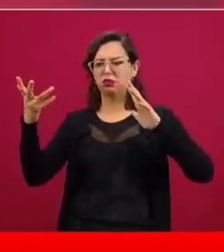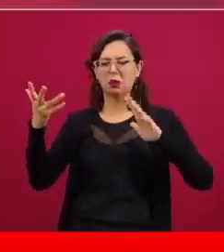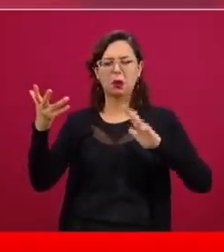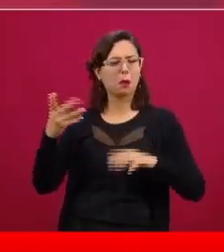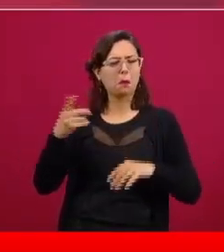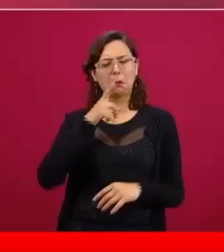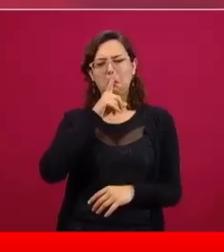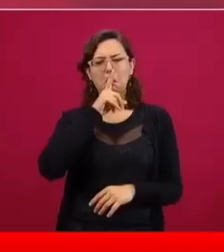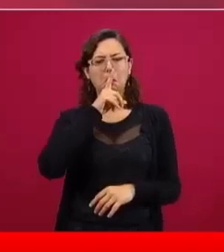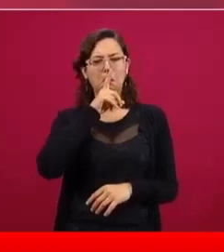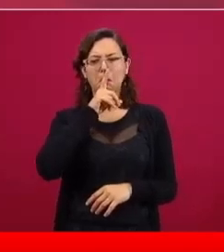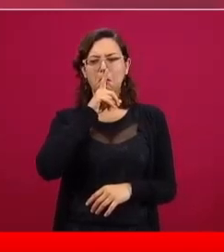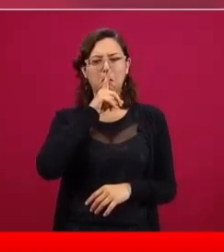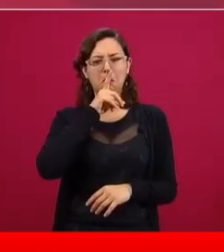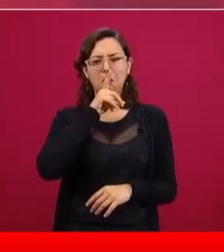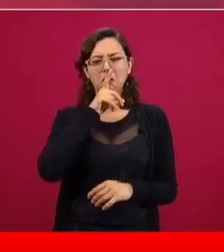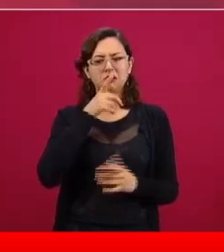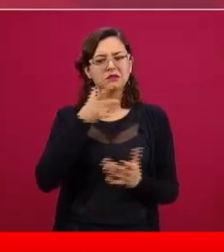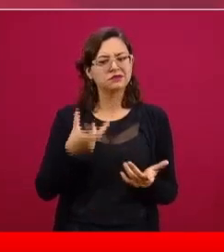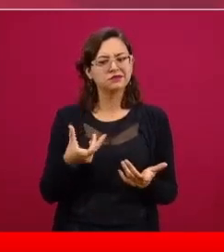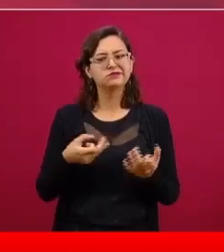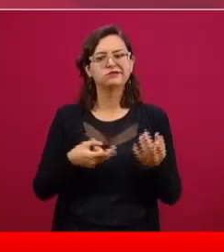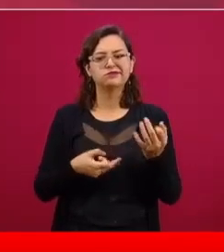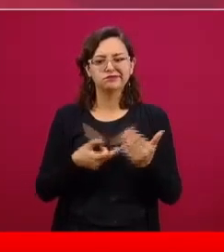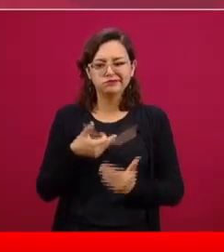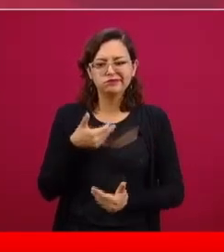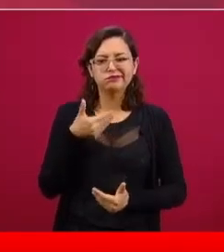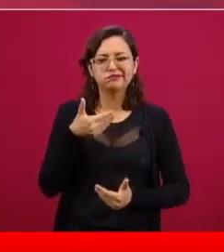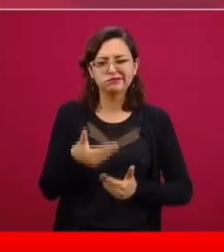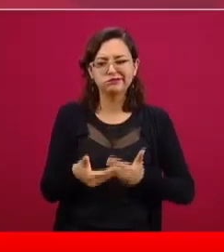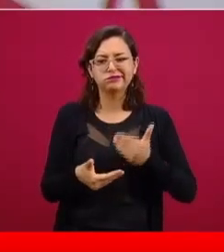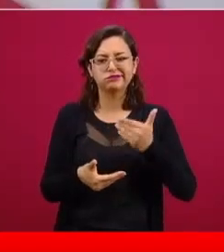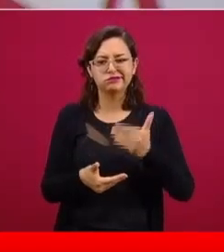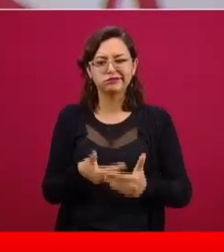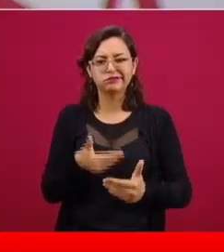todo se está presentando de acuerdo